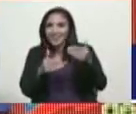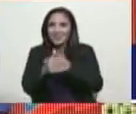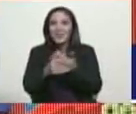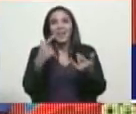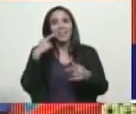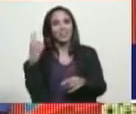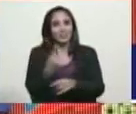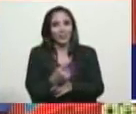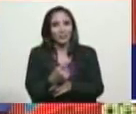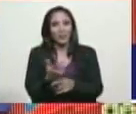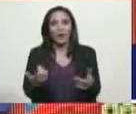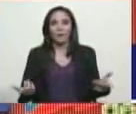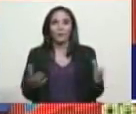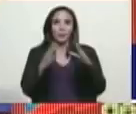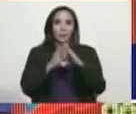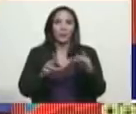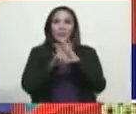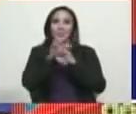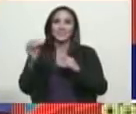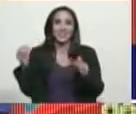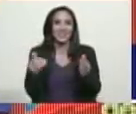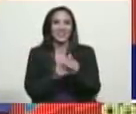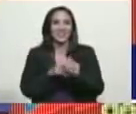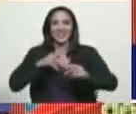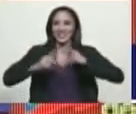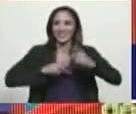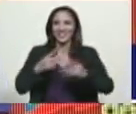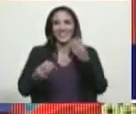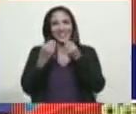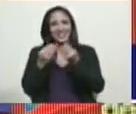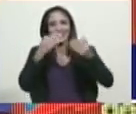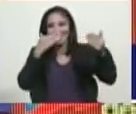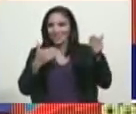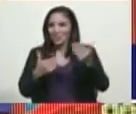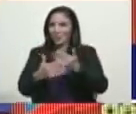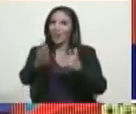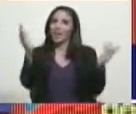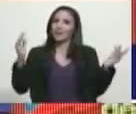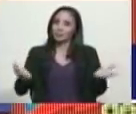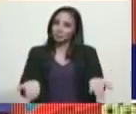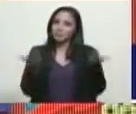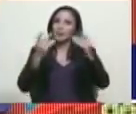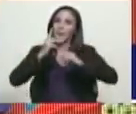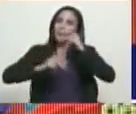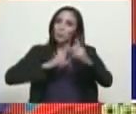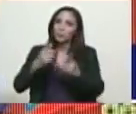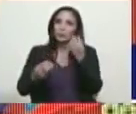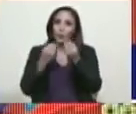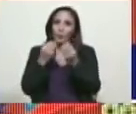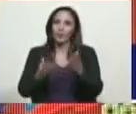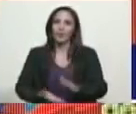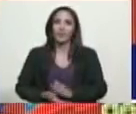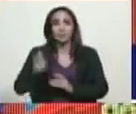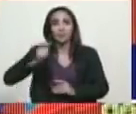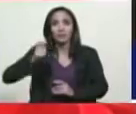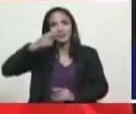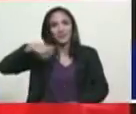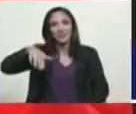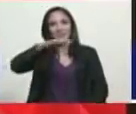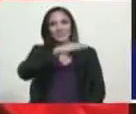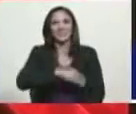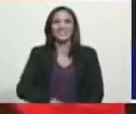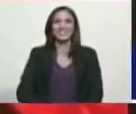300.000 productores de alimentos en todas sus carreras por año para producir el alimento que necesita el pueblo, ¿o no?